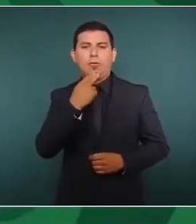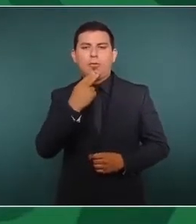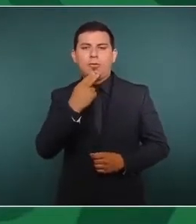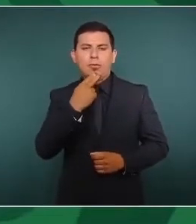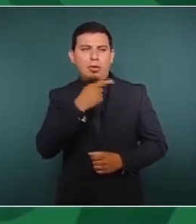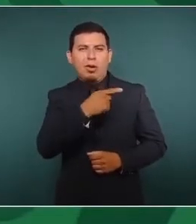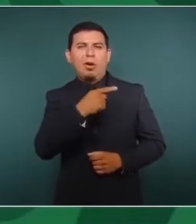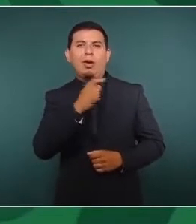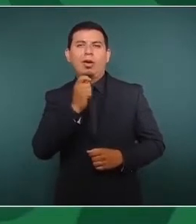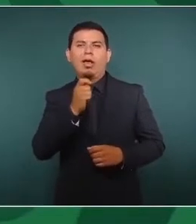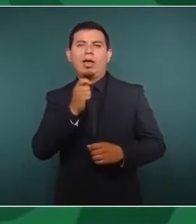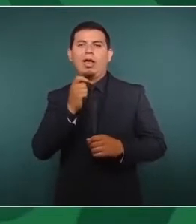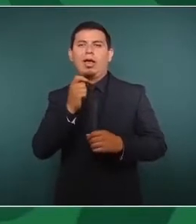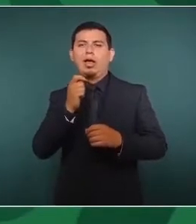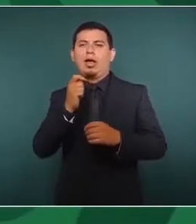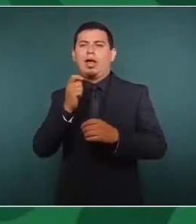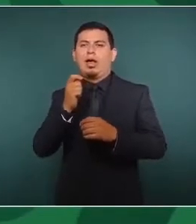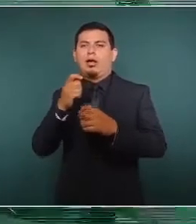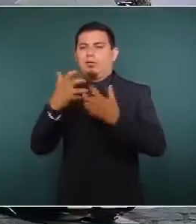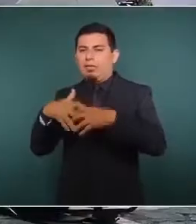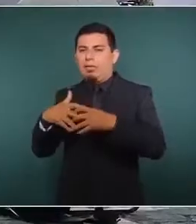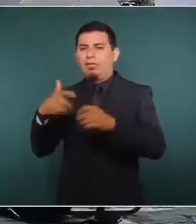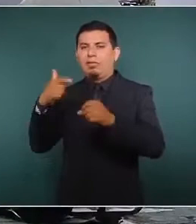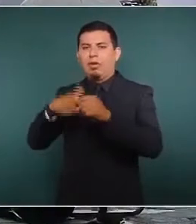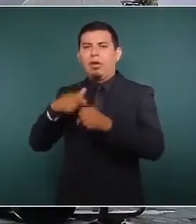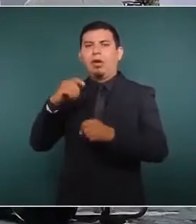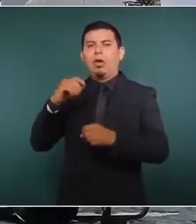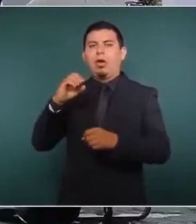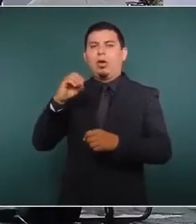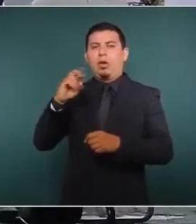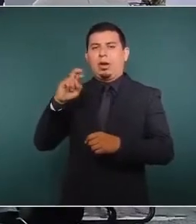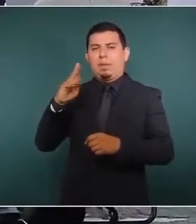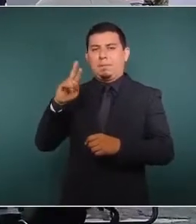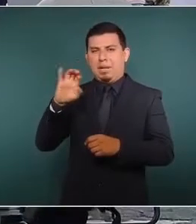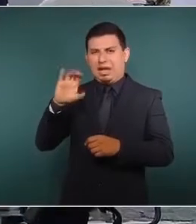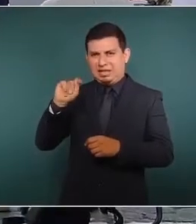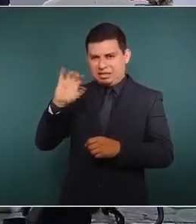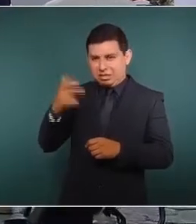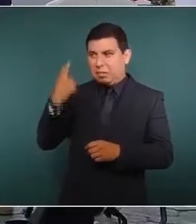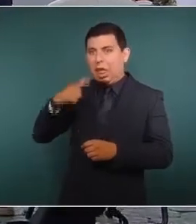Odebrecht para financiar esa campaña.